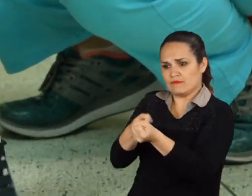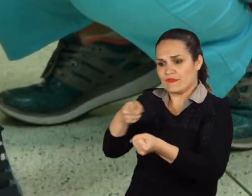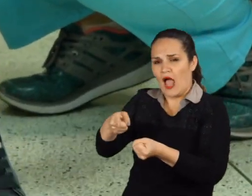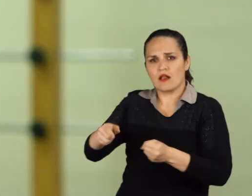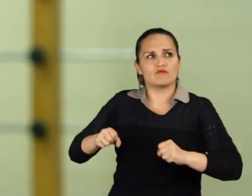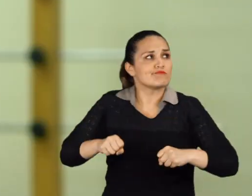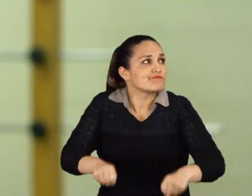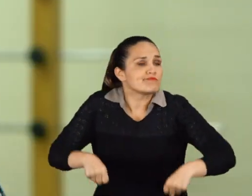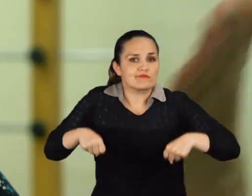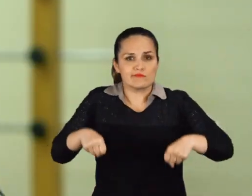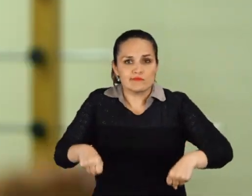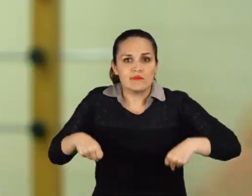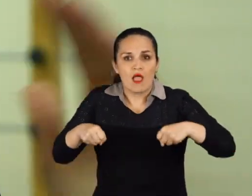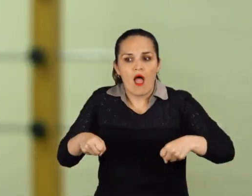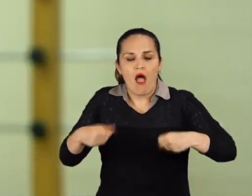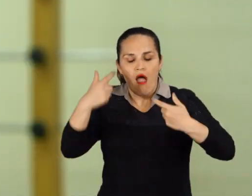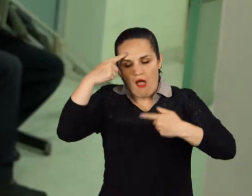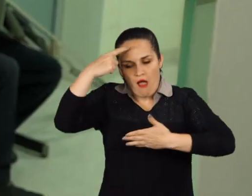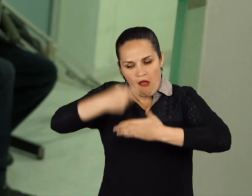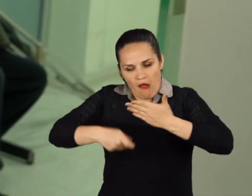todo lo que aprenden acá en terapias a la casa.